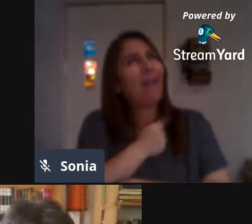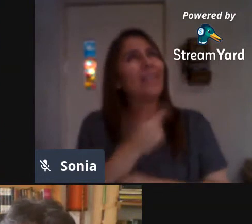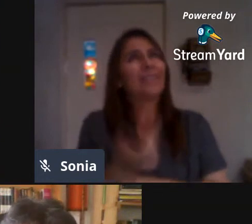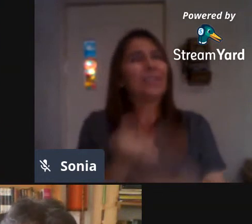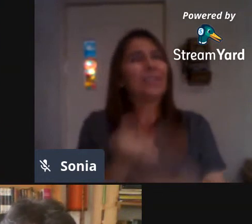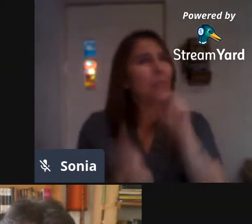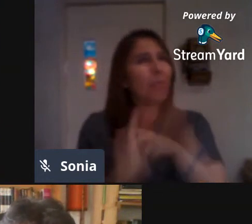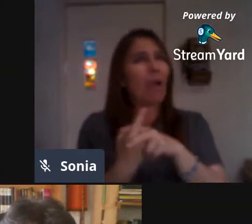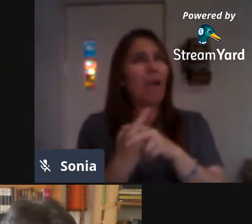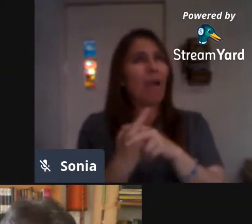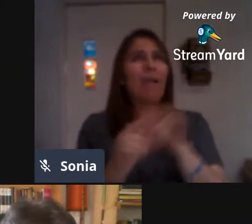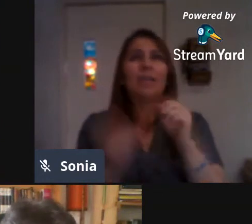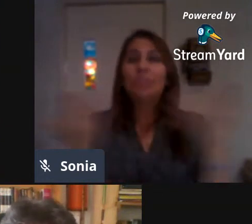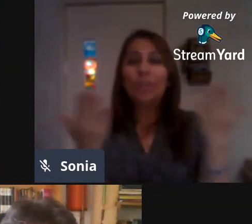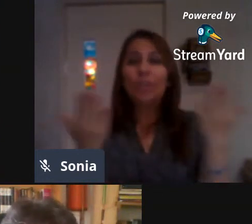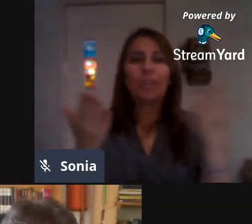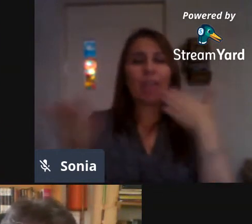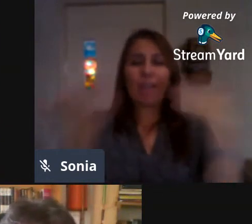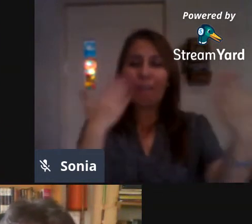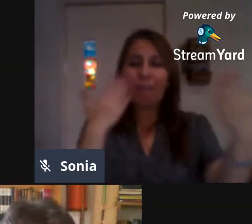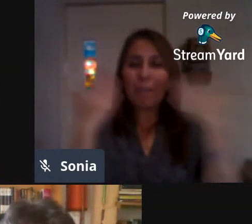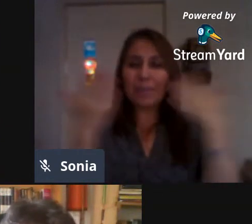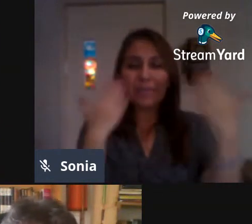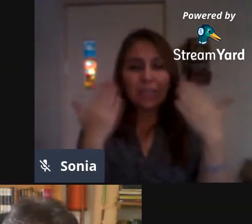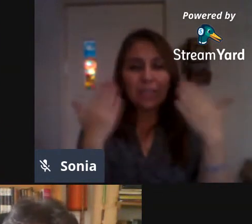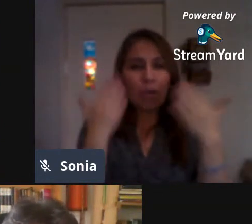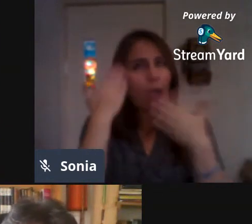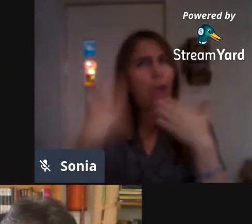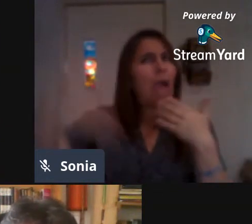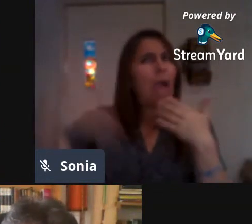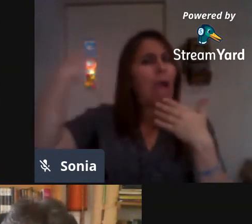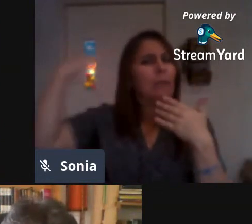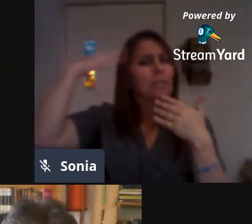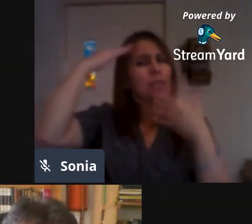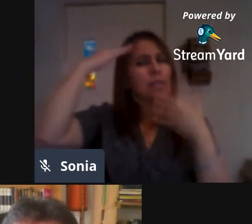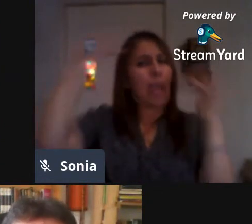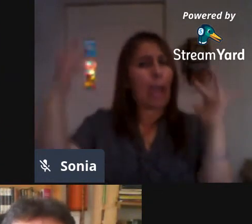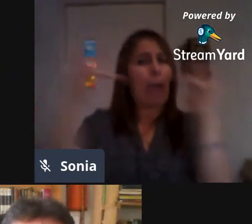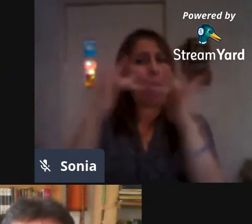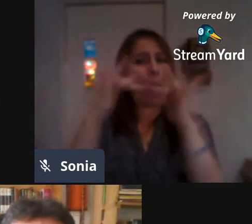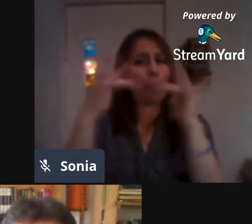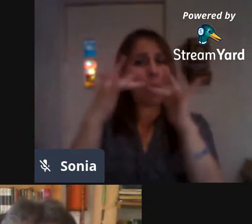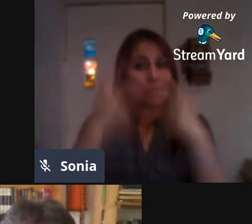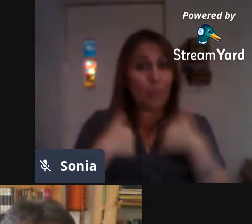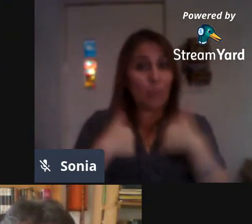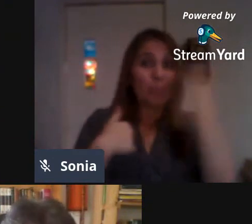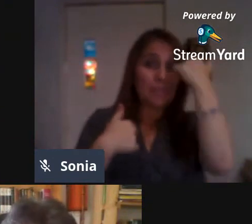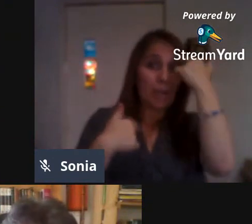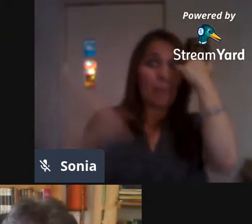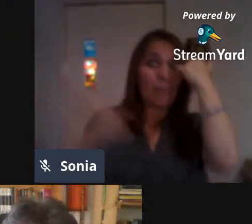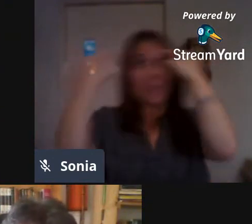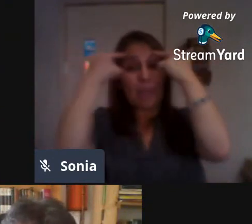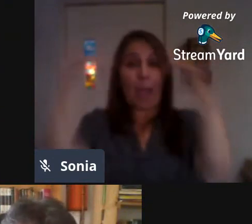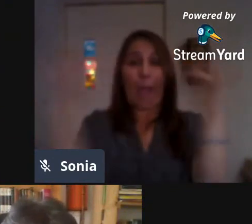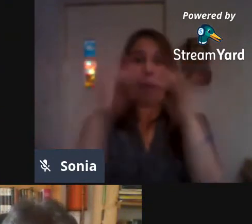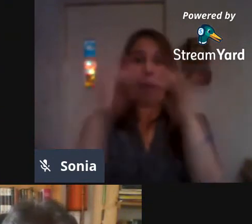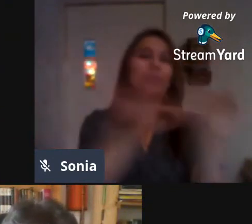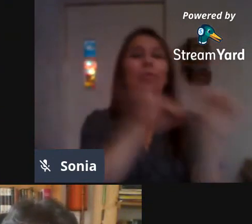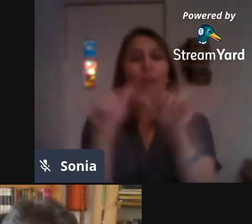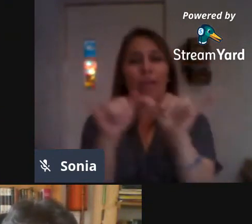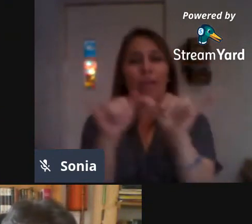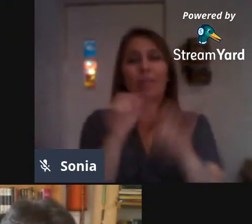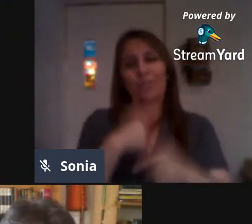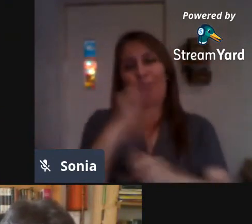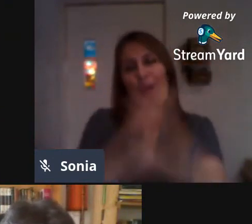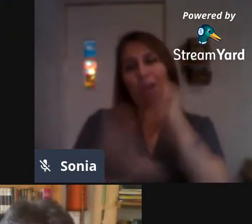cuyas ideas en aquel tiempo compaginaban demasiado con lo que yo pensaba a los 25 años de